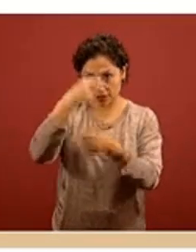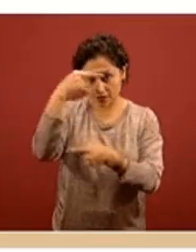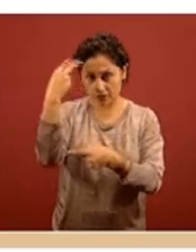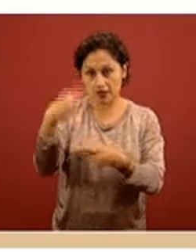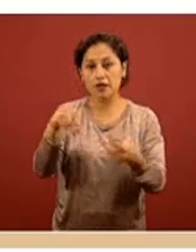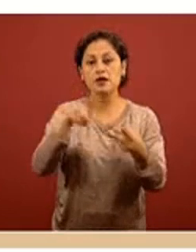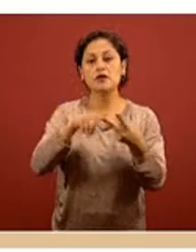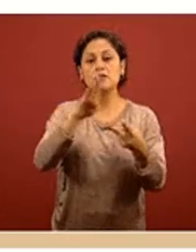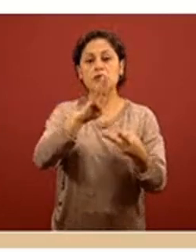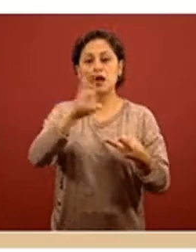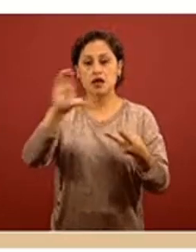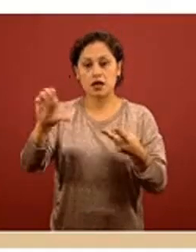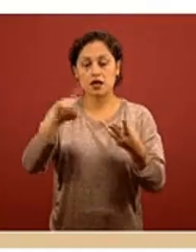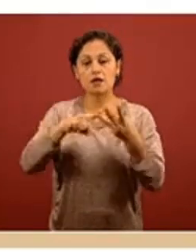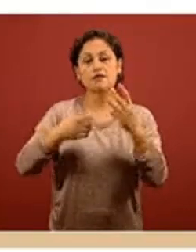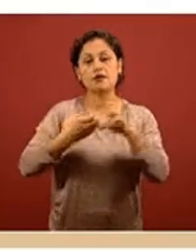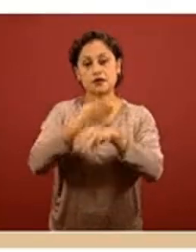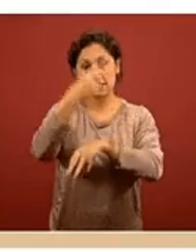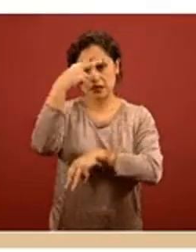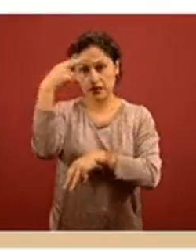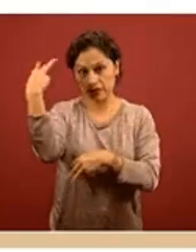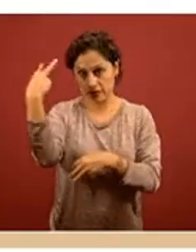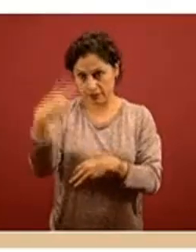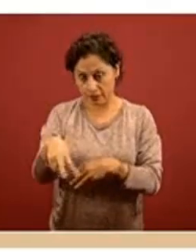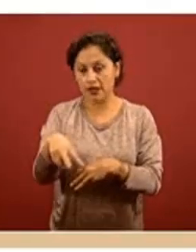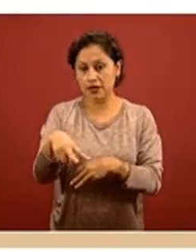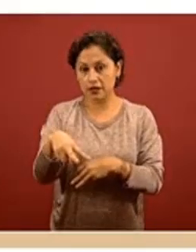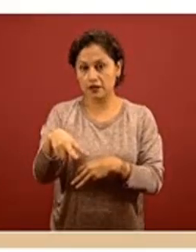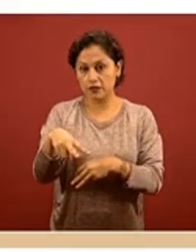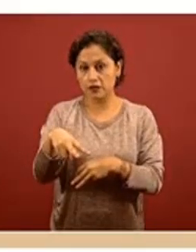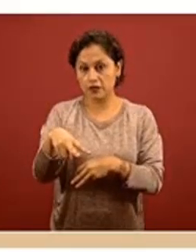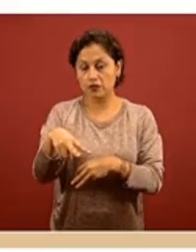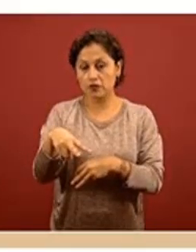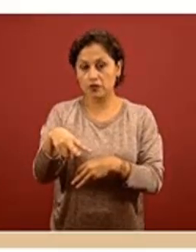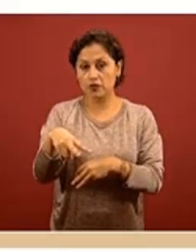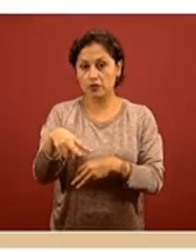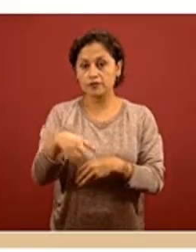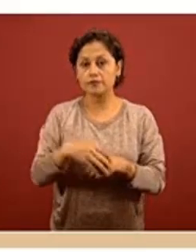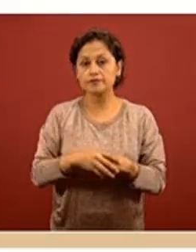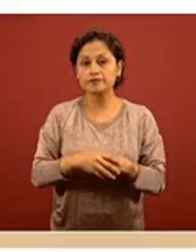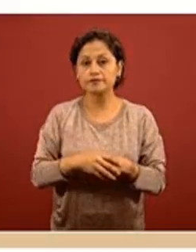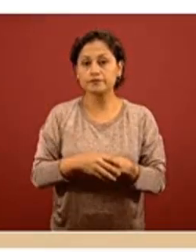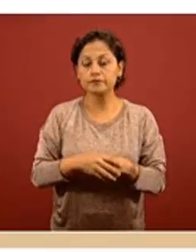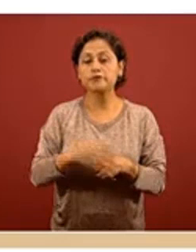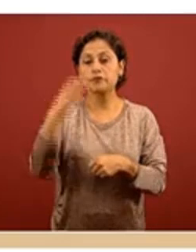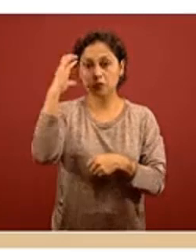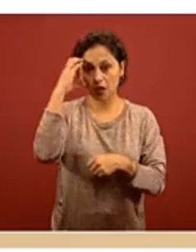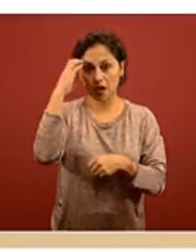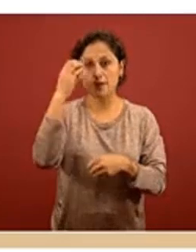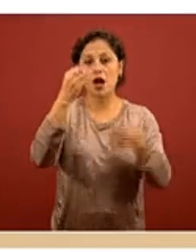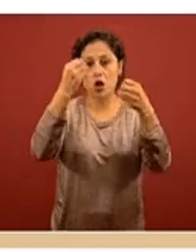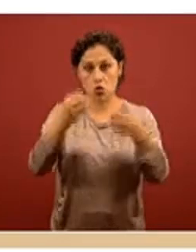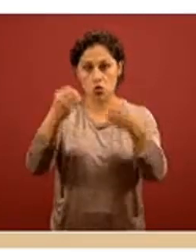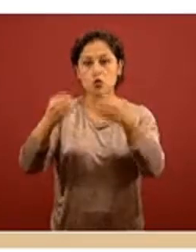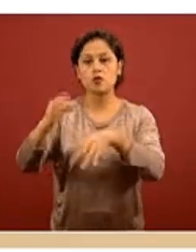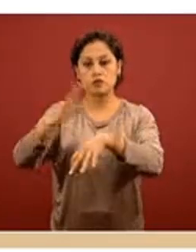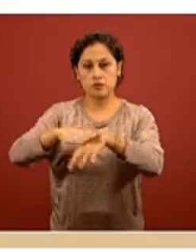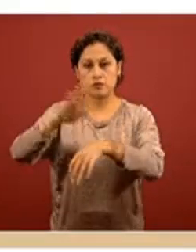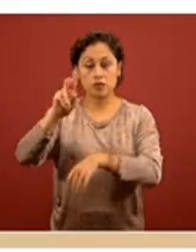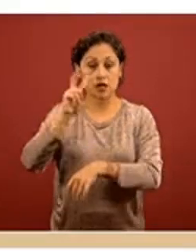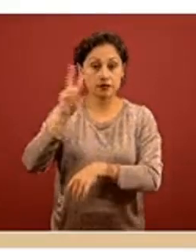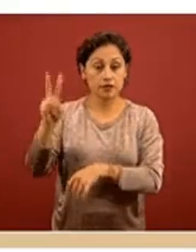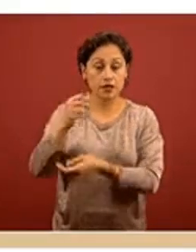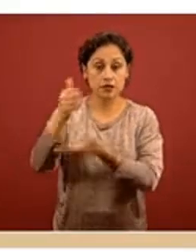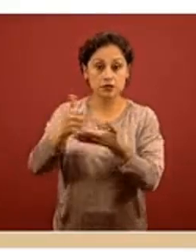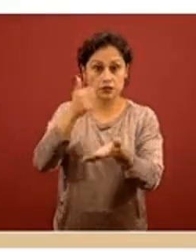California y el Estado de México son los que llevan una mayor cantidad de ocupación. De hecho, prácticamente la Ciudad de